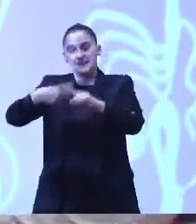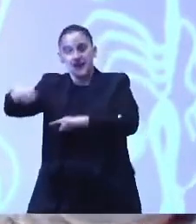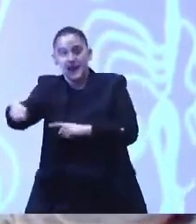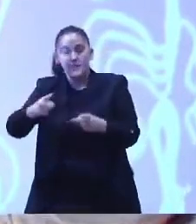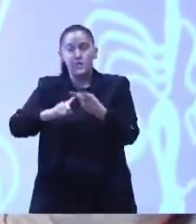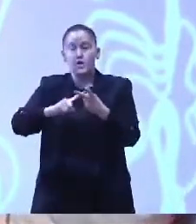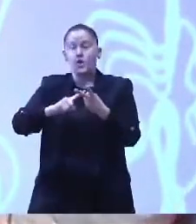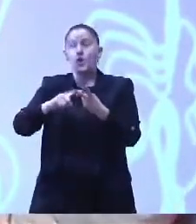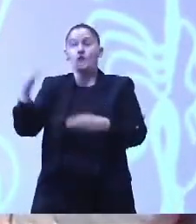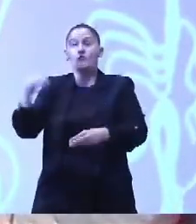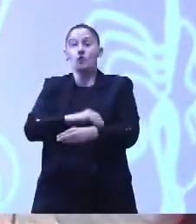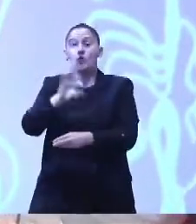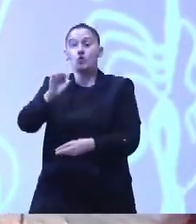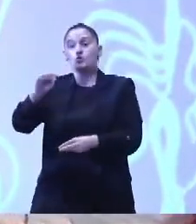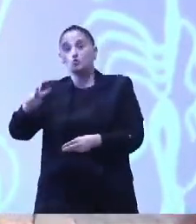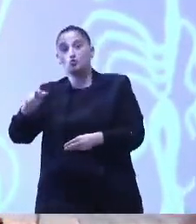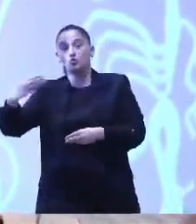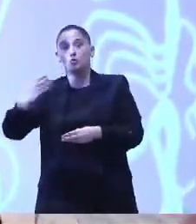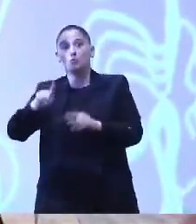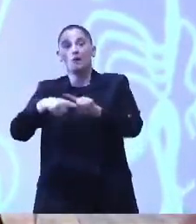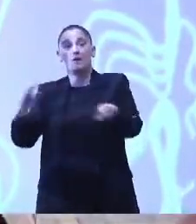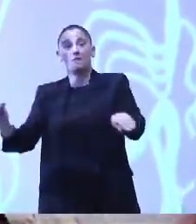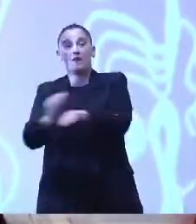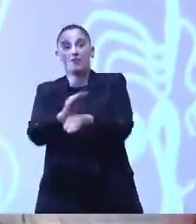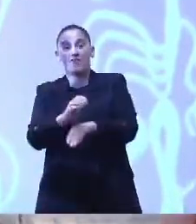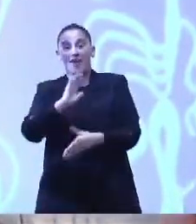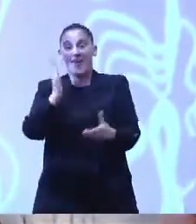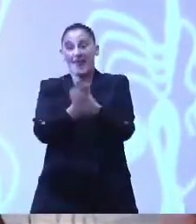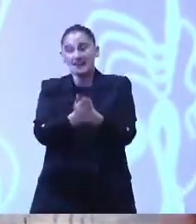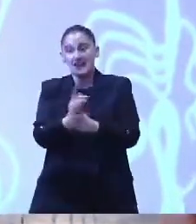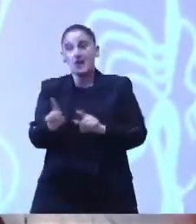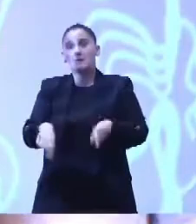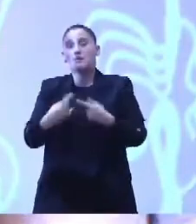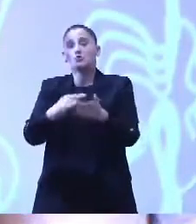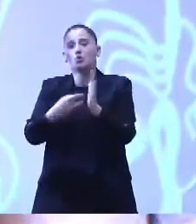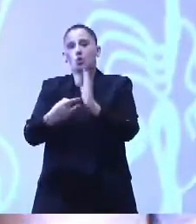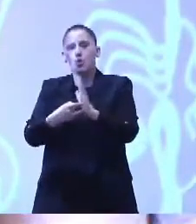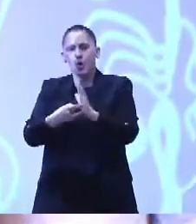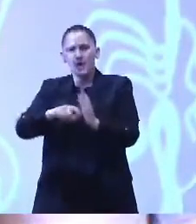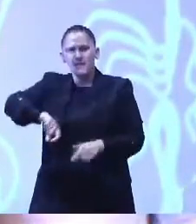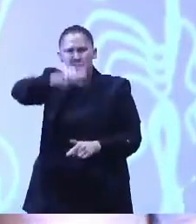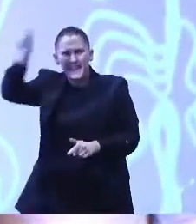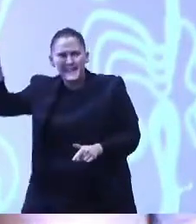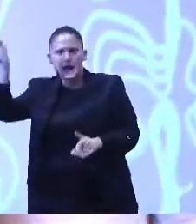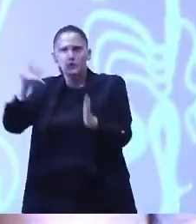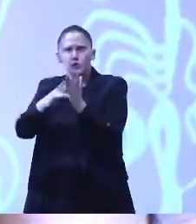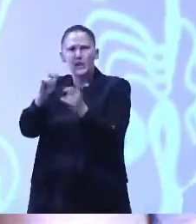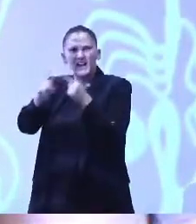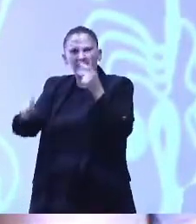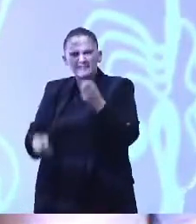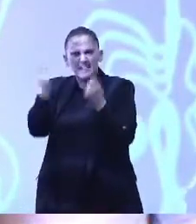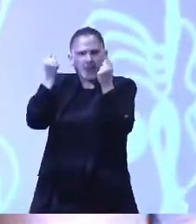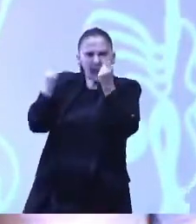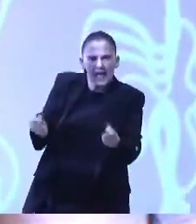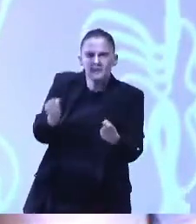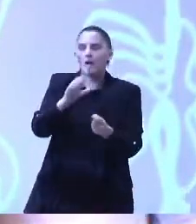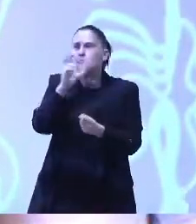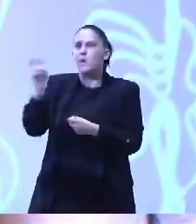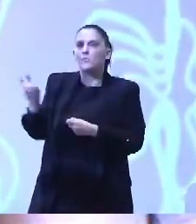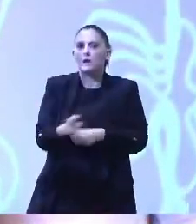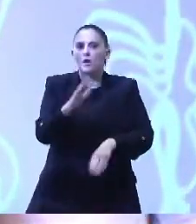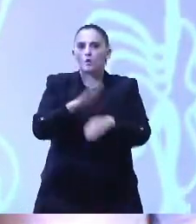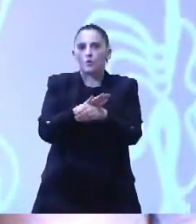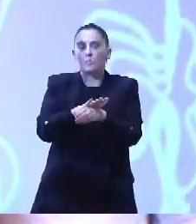duda alguna el Fondo Sur para financiar los ERTEs, lo ha sido también la solución ibérica cuando hemos sufrido la crisis energética con la derivada de la